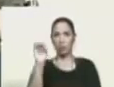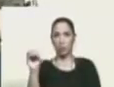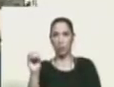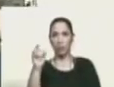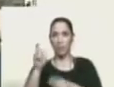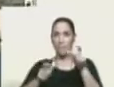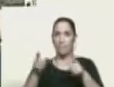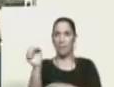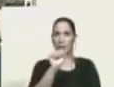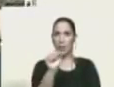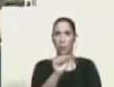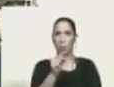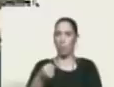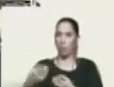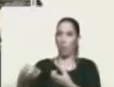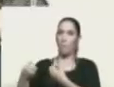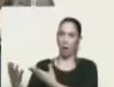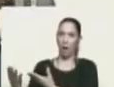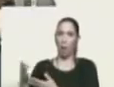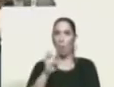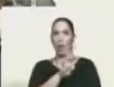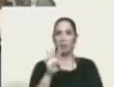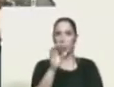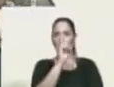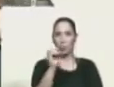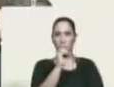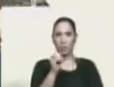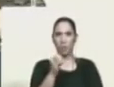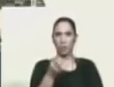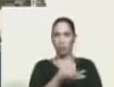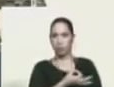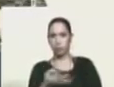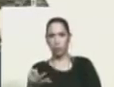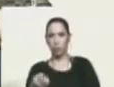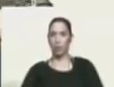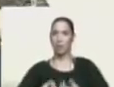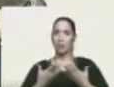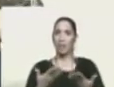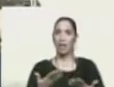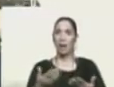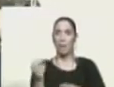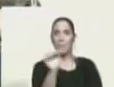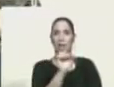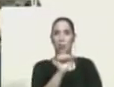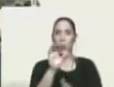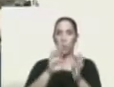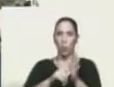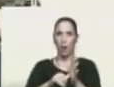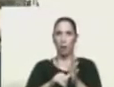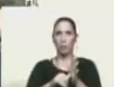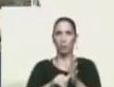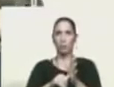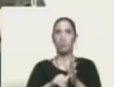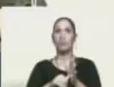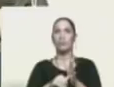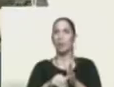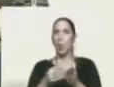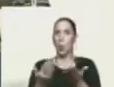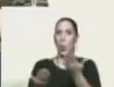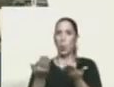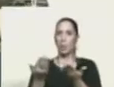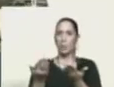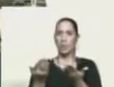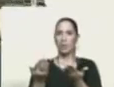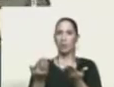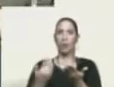aumentando en un 44% la eficiencia en la entrega de vehículos con respecto a la gestión anterior. Como